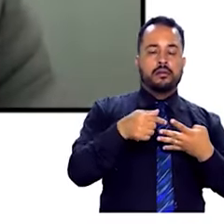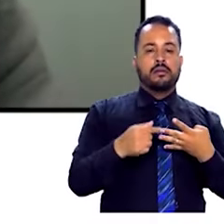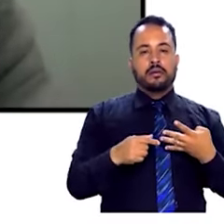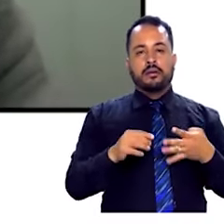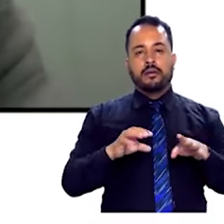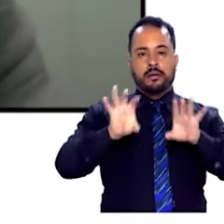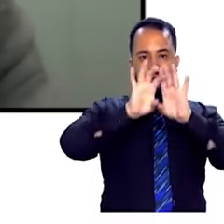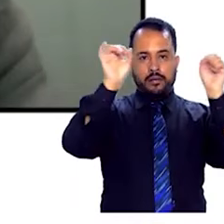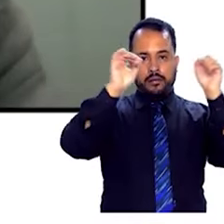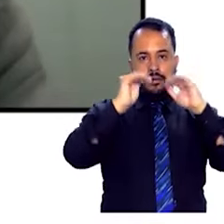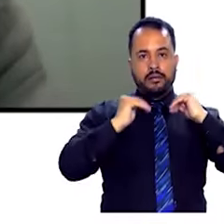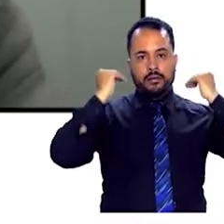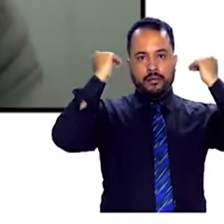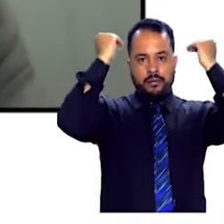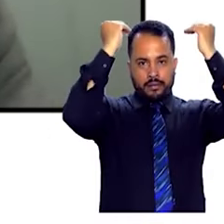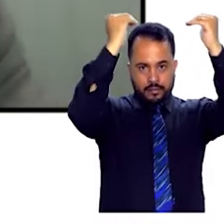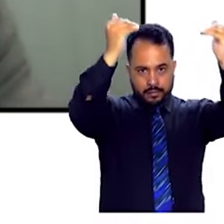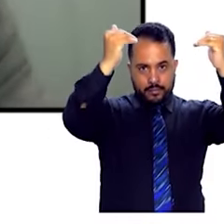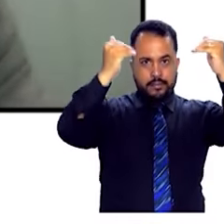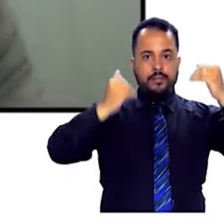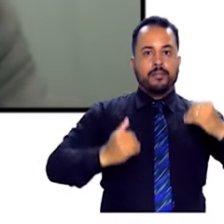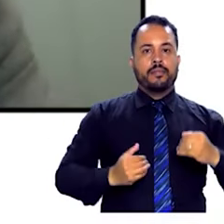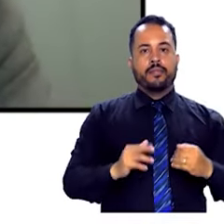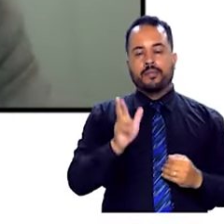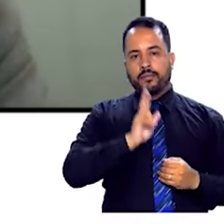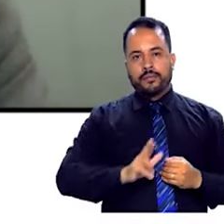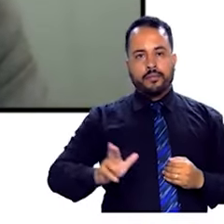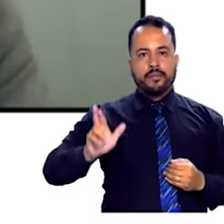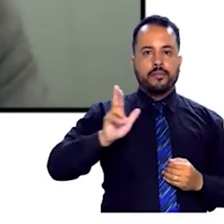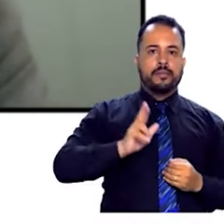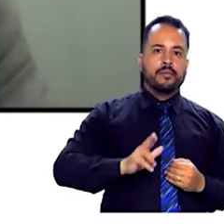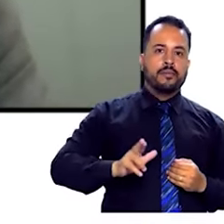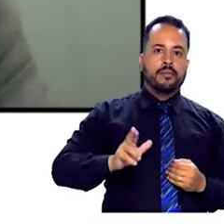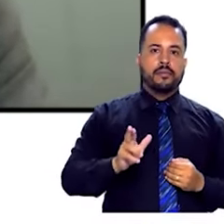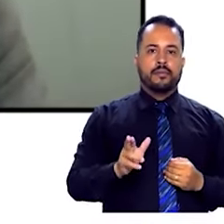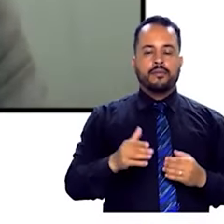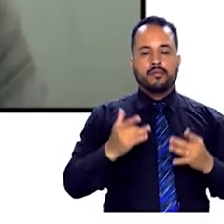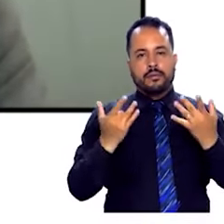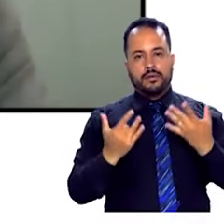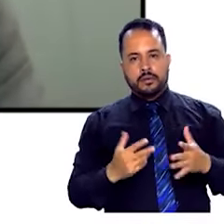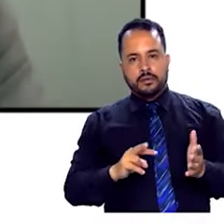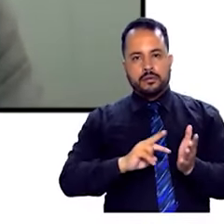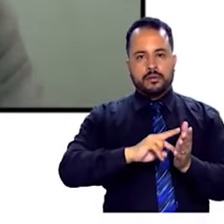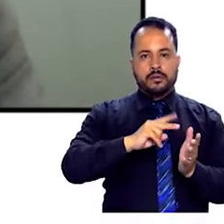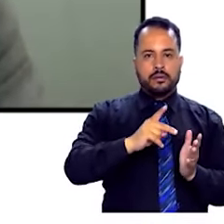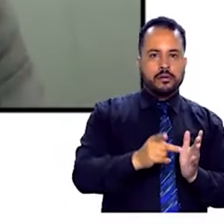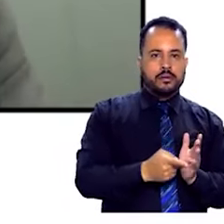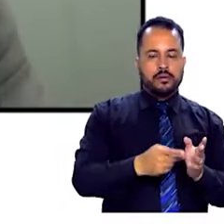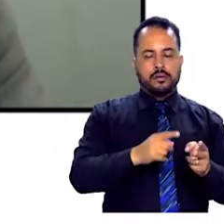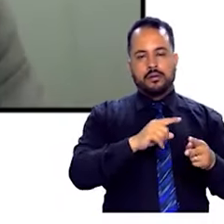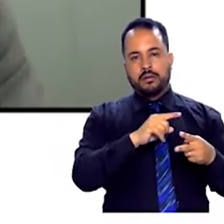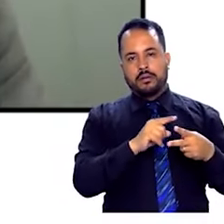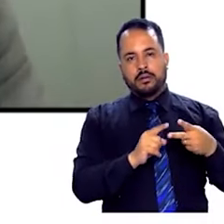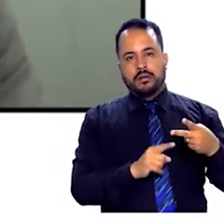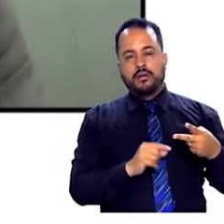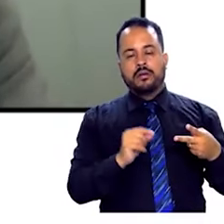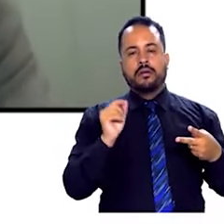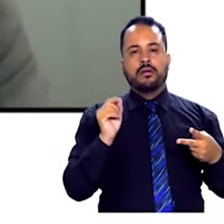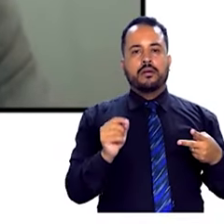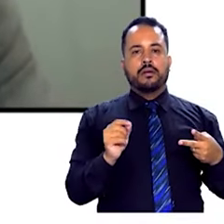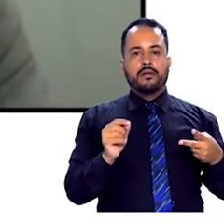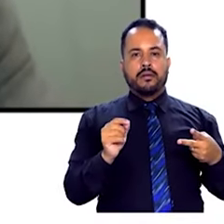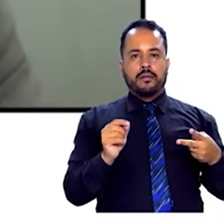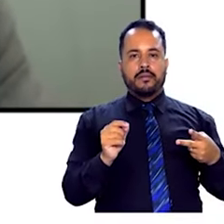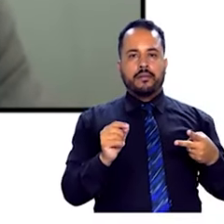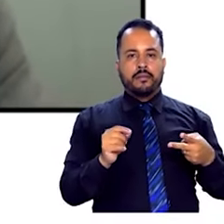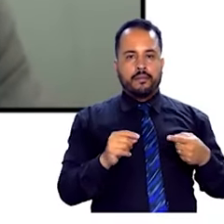en un Doble sentido con de trascendencia para Uno Abrir